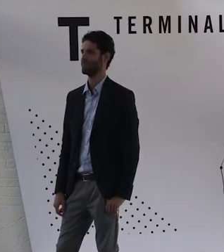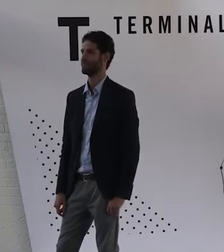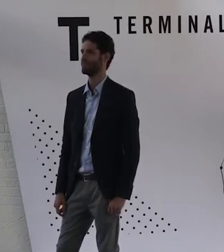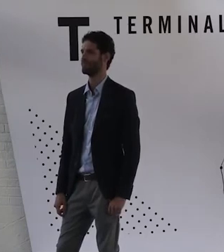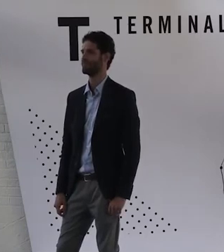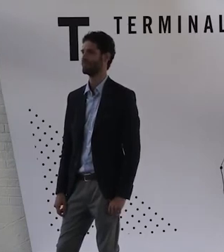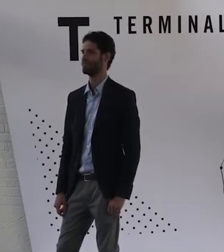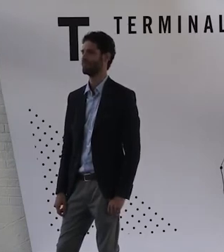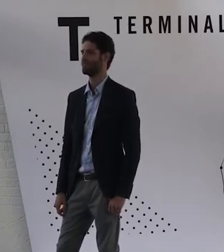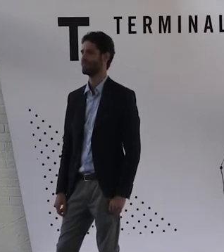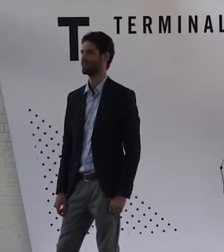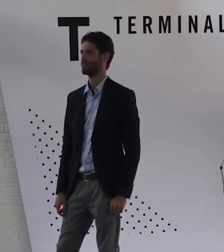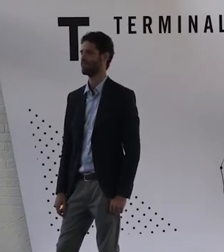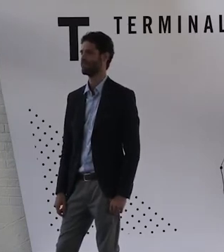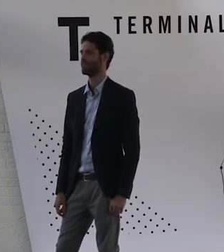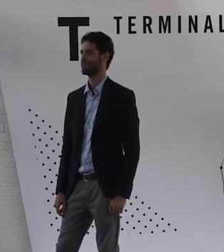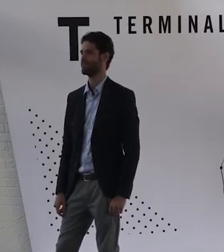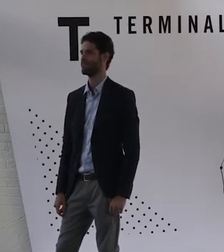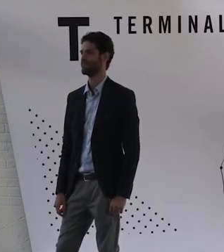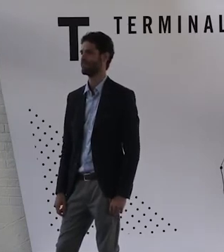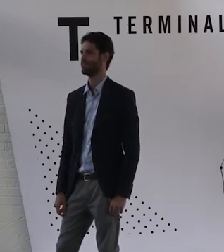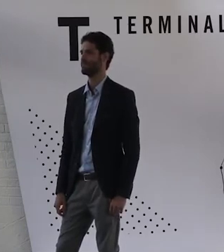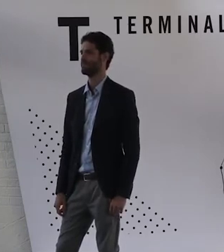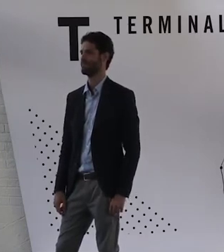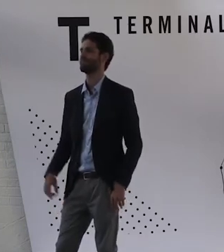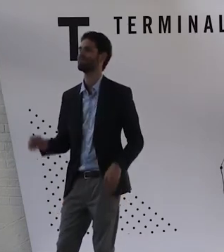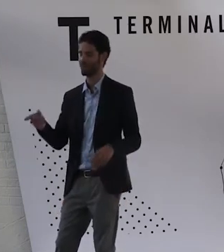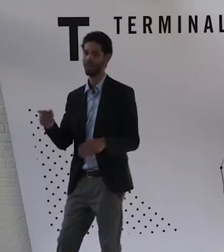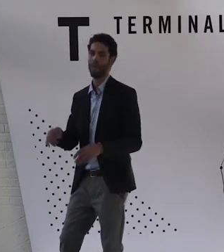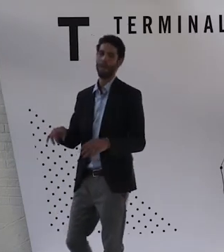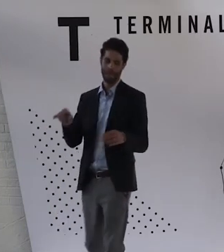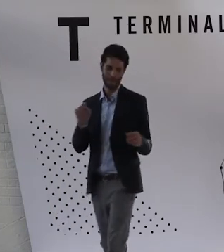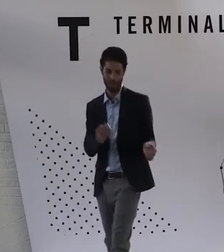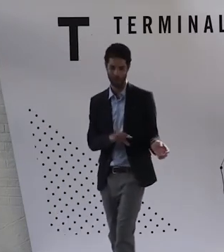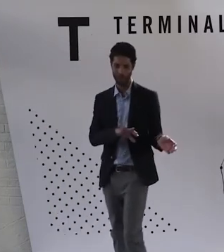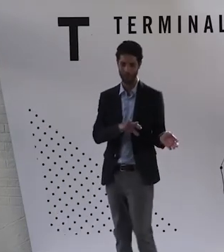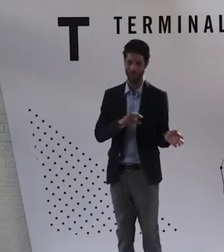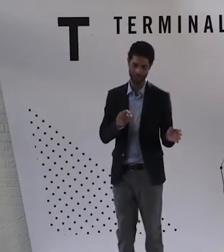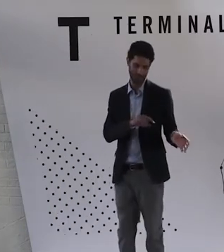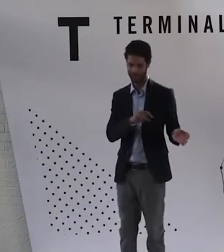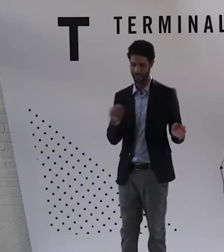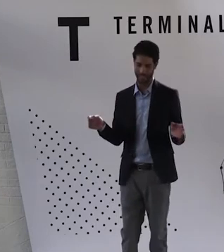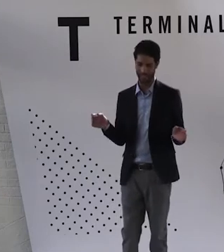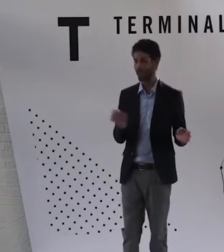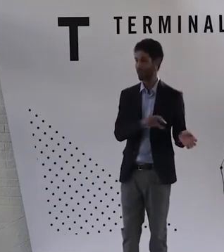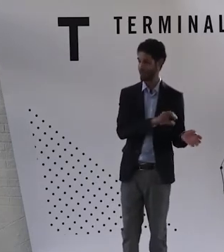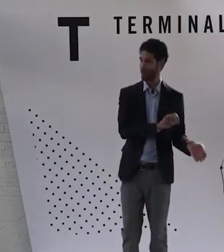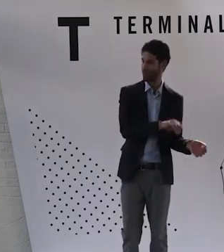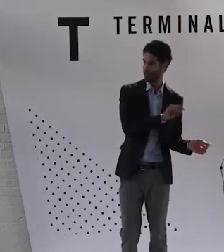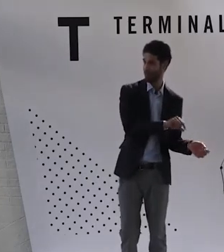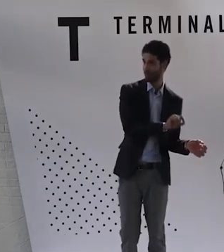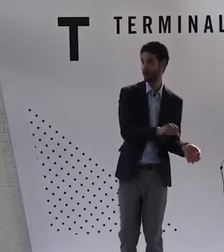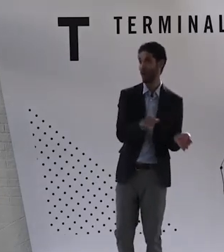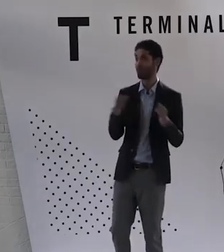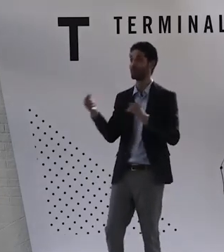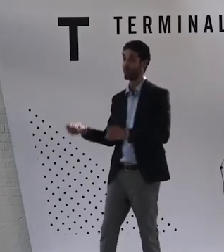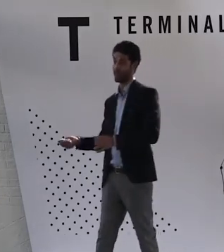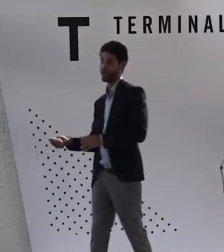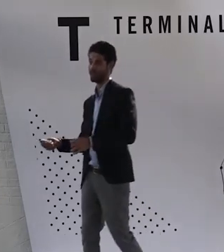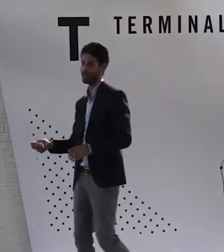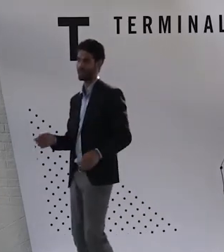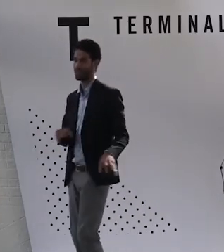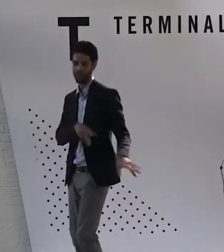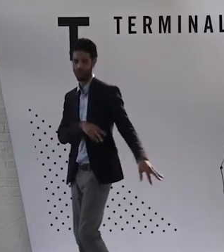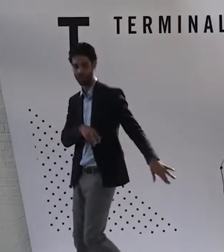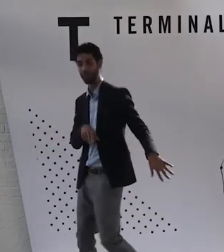y luego hiciste el punto del presente. Entonces, ¿cuál es la conexión? ¿Cómo entendiste? Cuando te das cuenta que cuando te lleva de punto A a punto